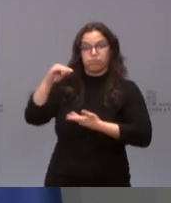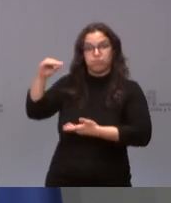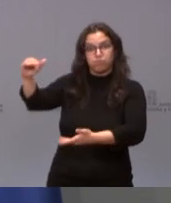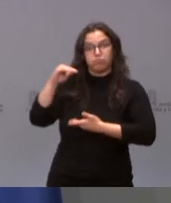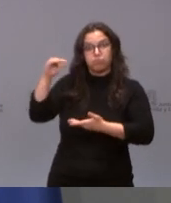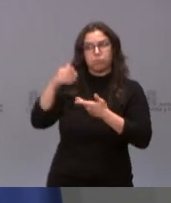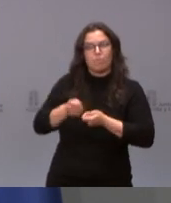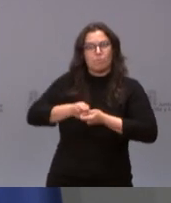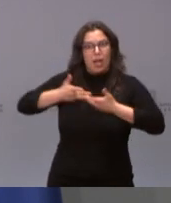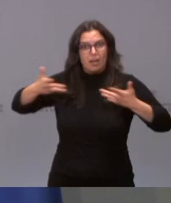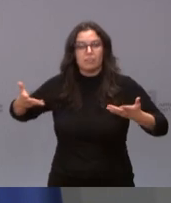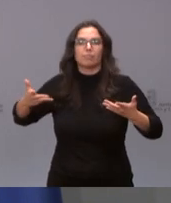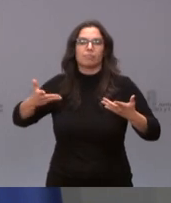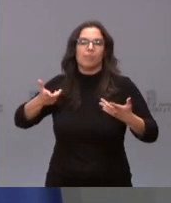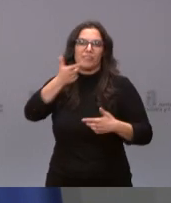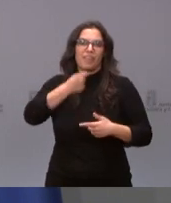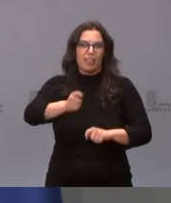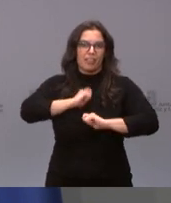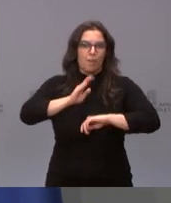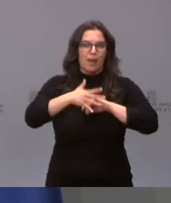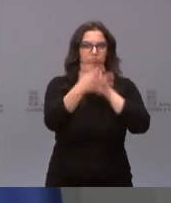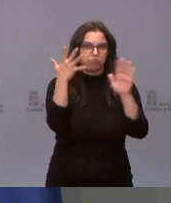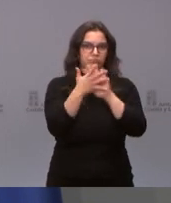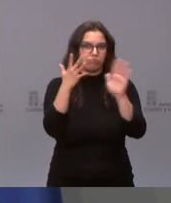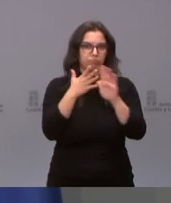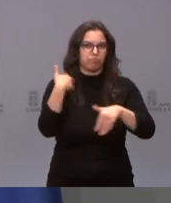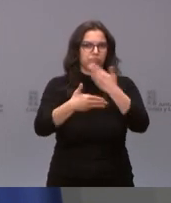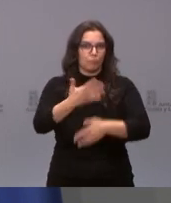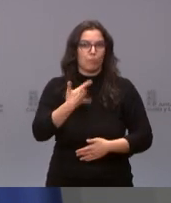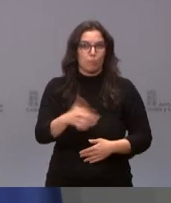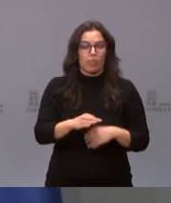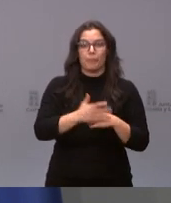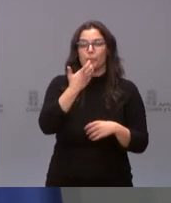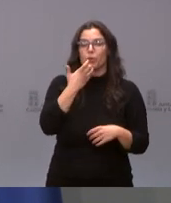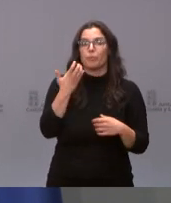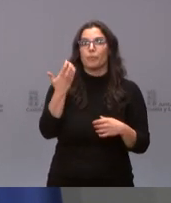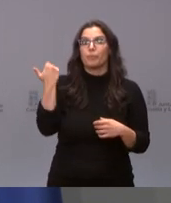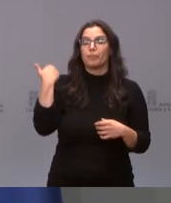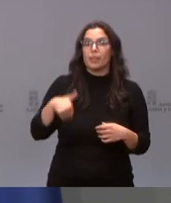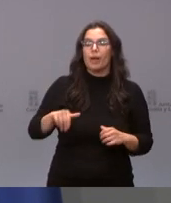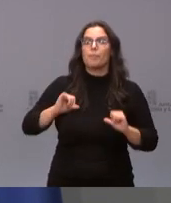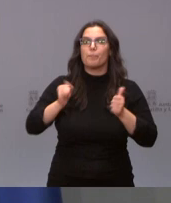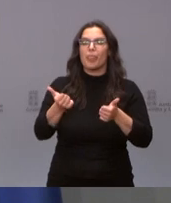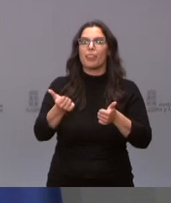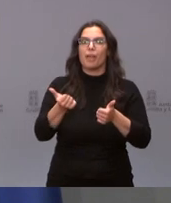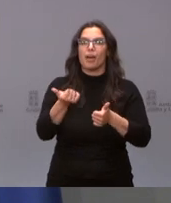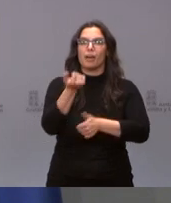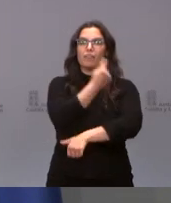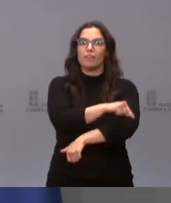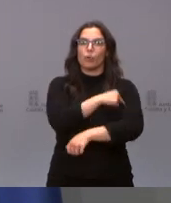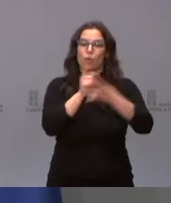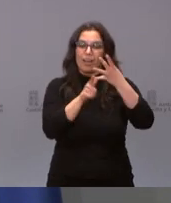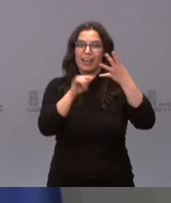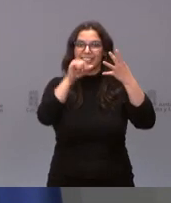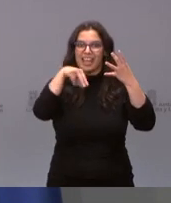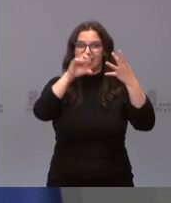están llegando está permitiendo este aumento en la velocidad por ejemplo ya hemos comenzado a inocular la vacuna de janssen